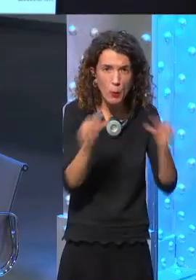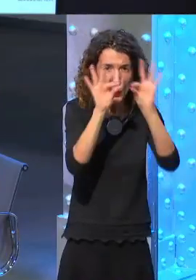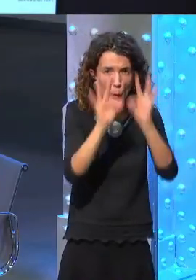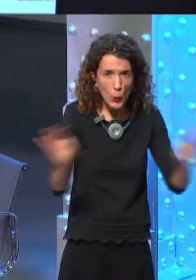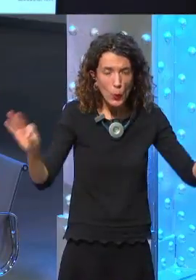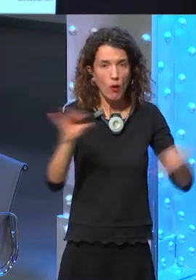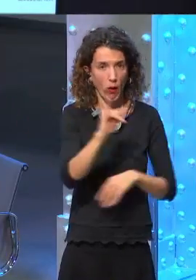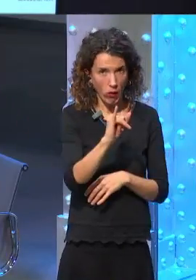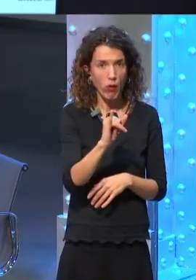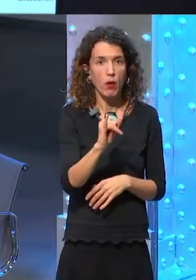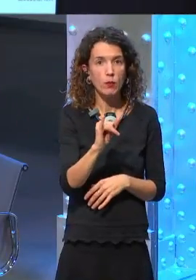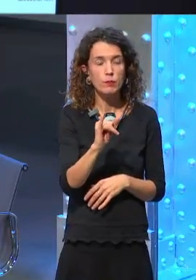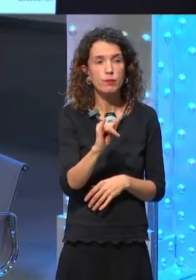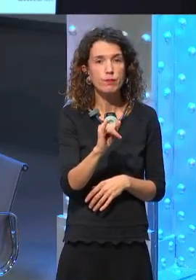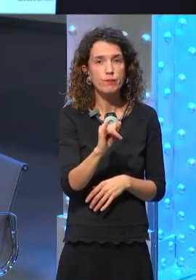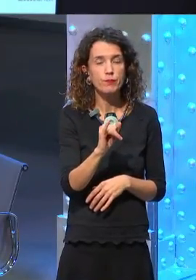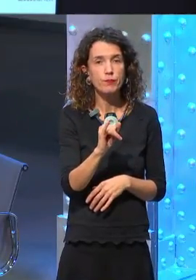fino y cómo